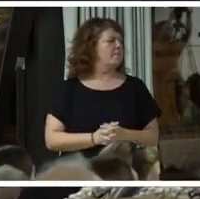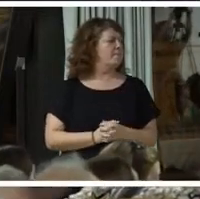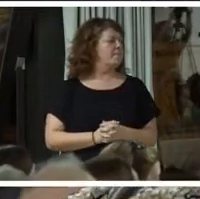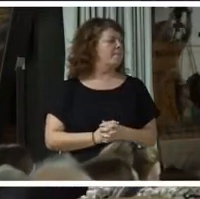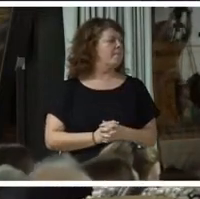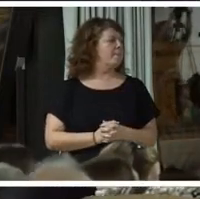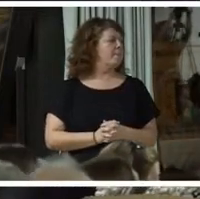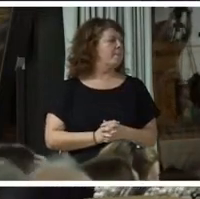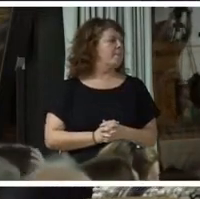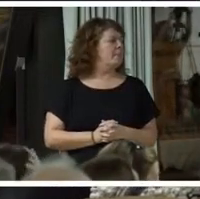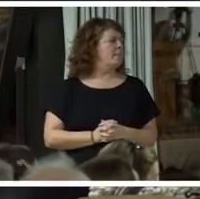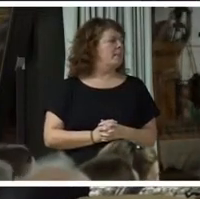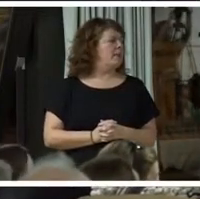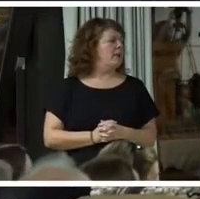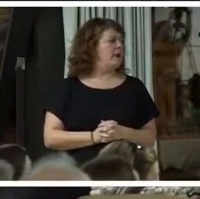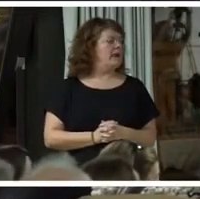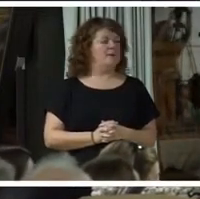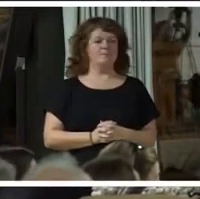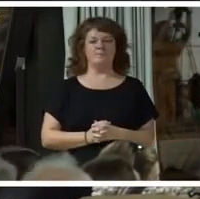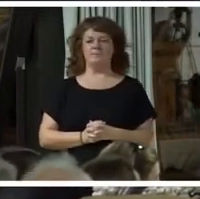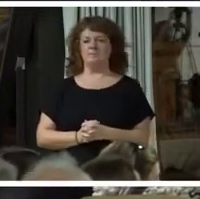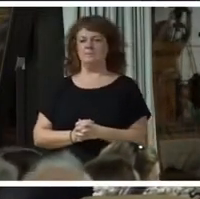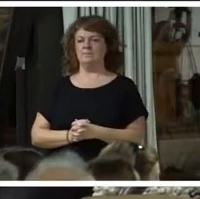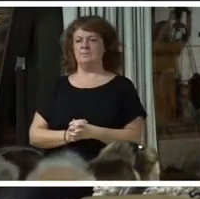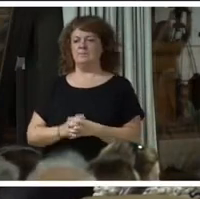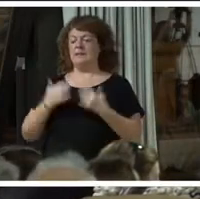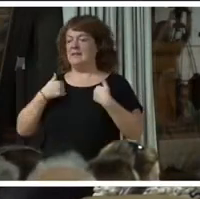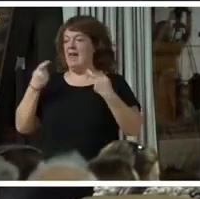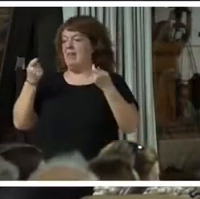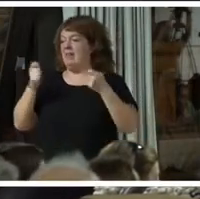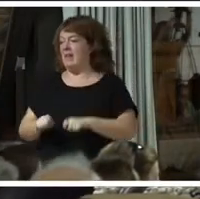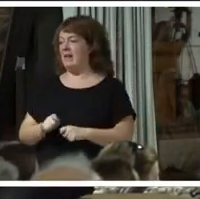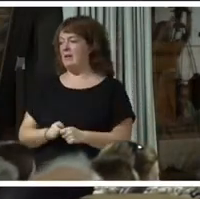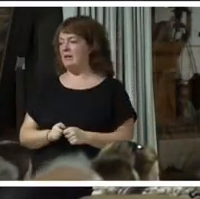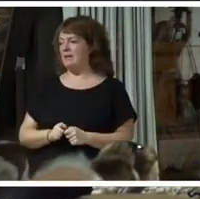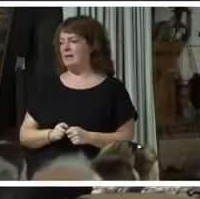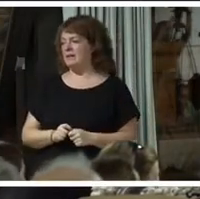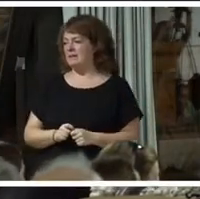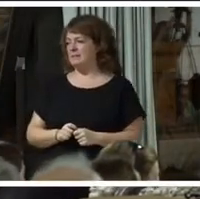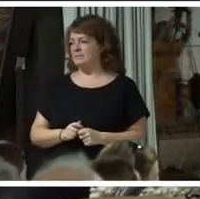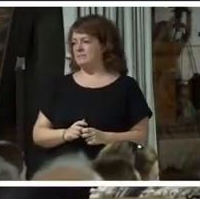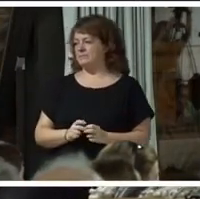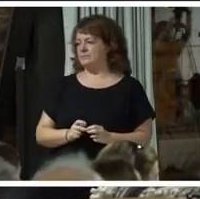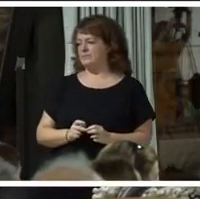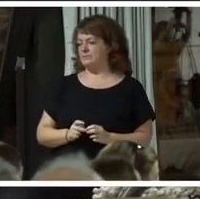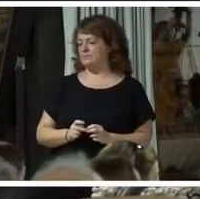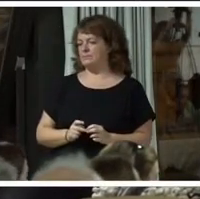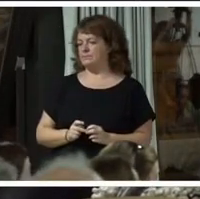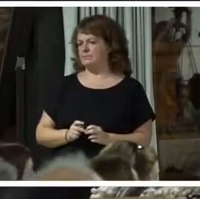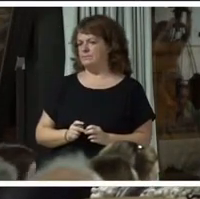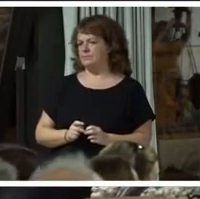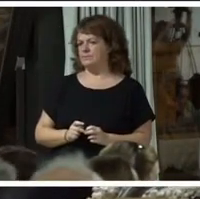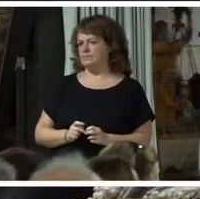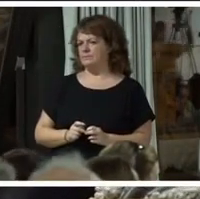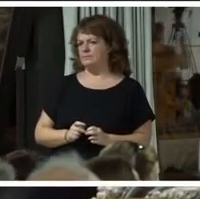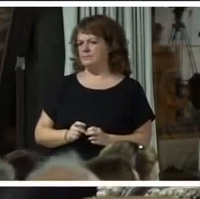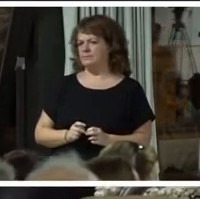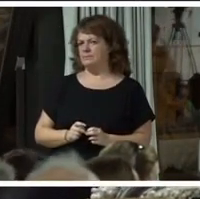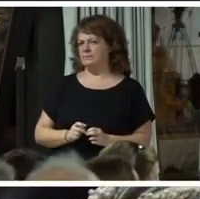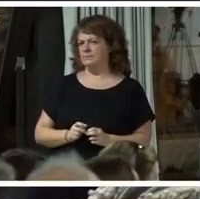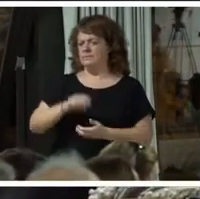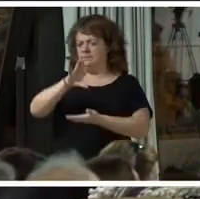com Muchas gracias bueno para cerrar creo no para cerrar eh tomamos nota de las